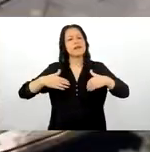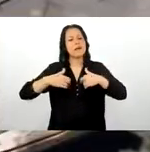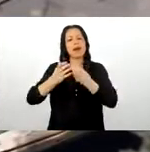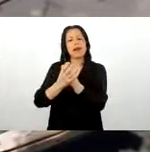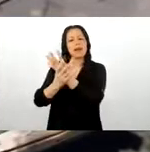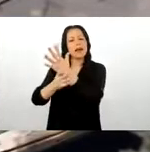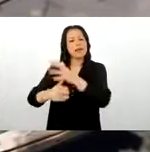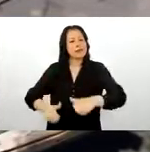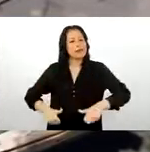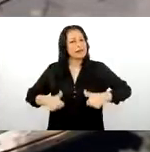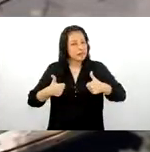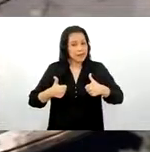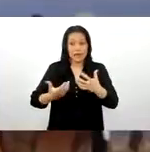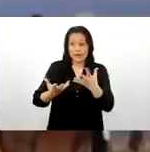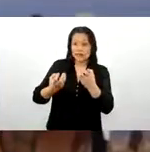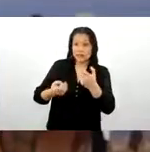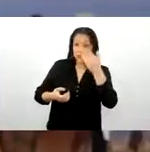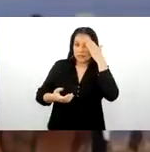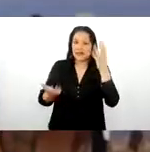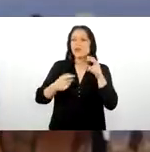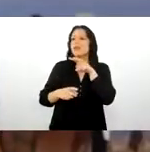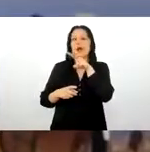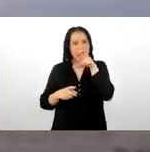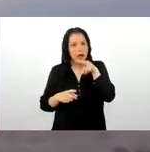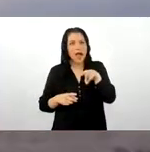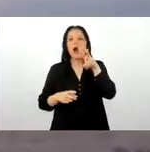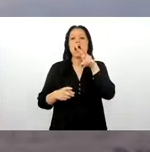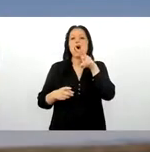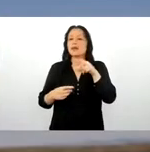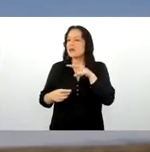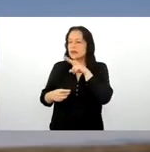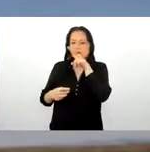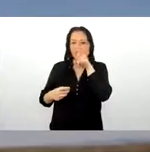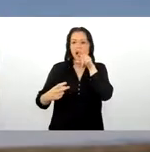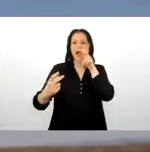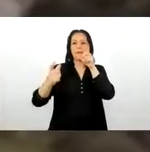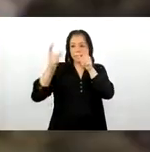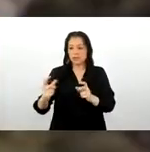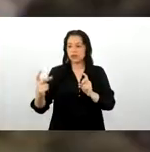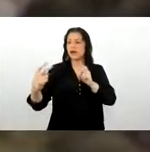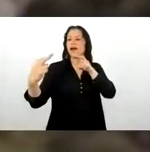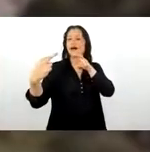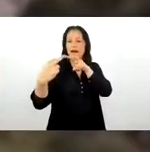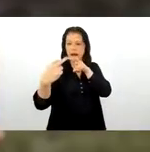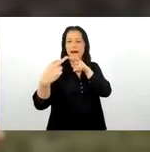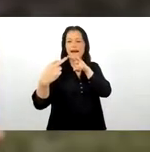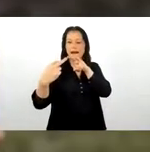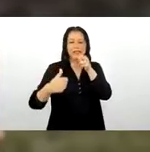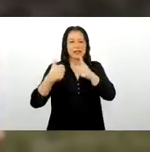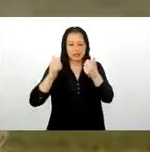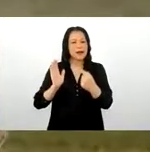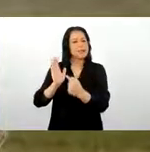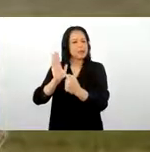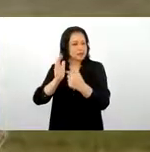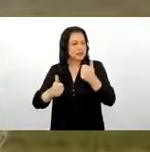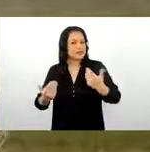Si quieres saber hacia dónde mirar, solo encuentra los ojos de quienes te acompañan. Ellos sabrán qué enseñarte.